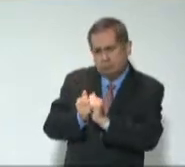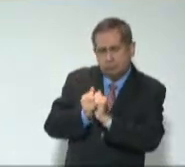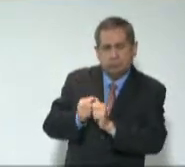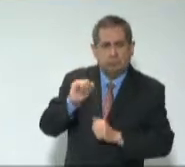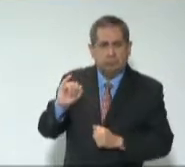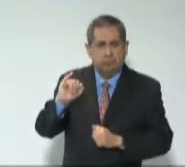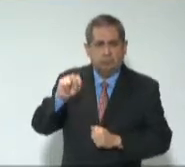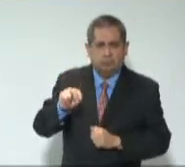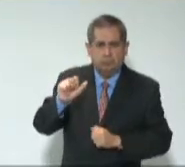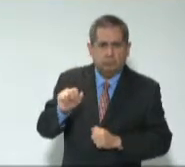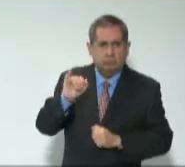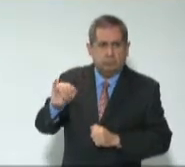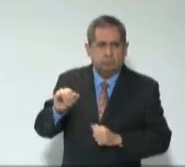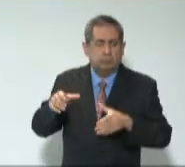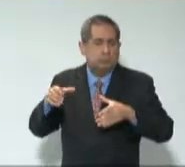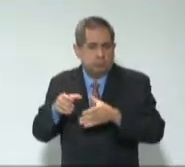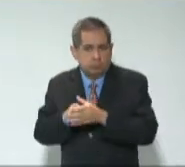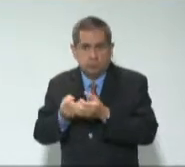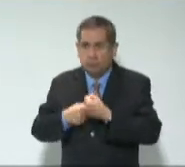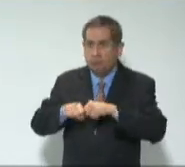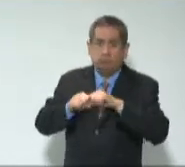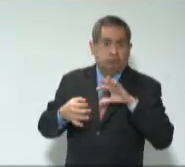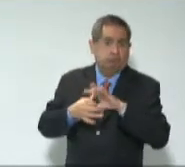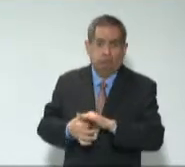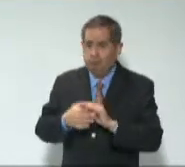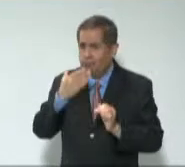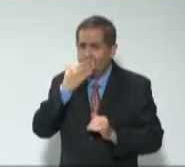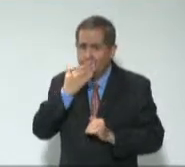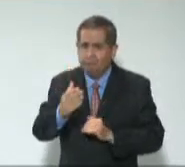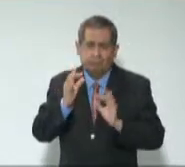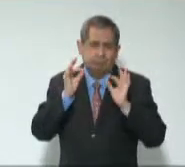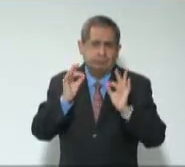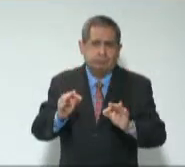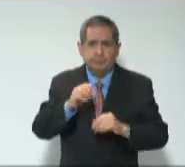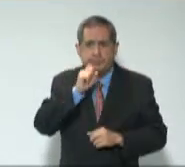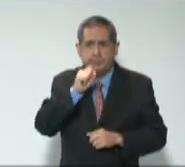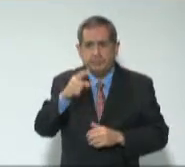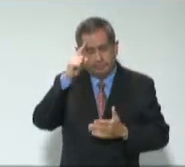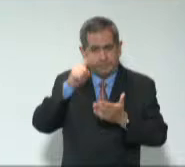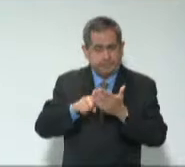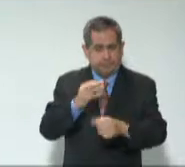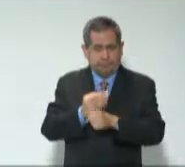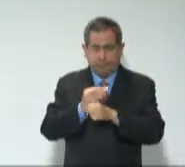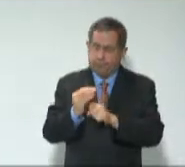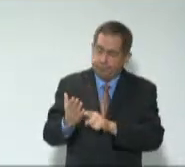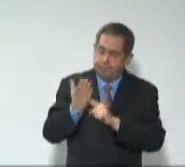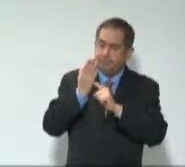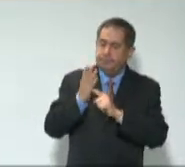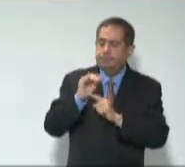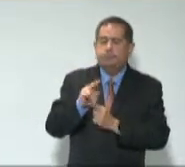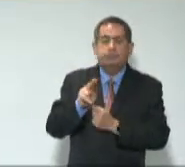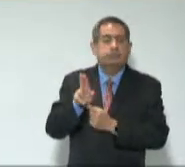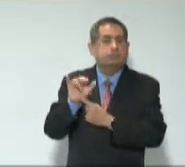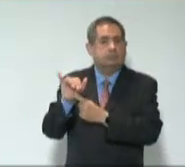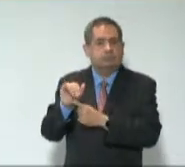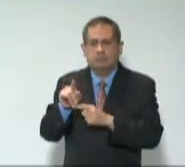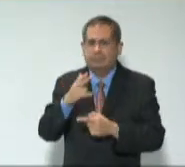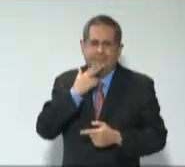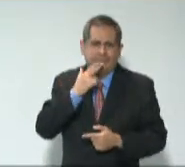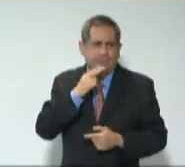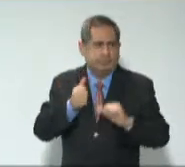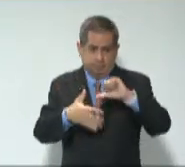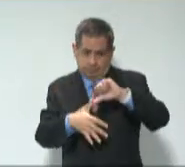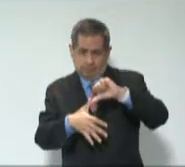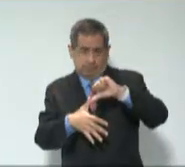ha convertido ya en un socio estratégico y además creemos que es que es una referencia no en en en toda América